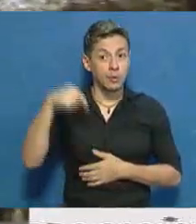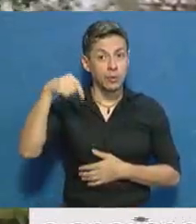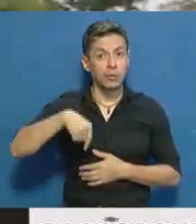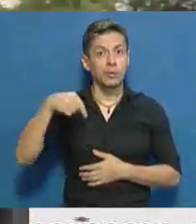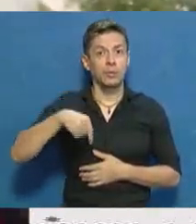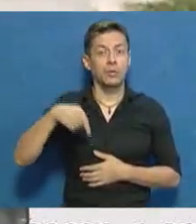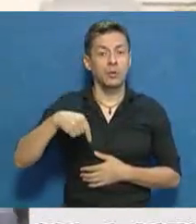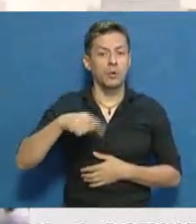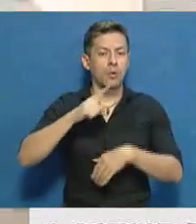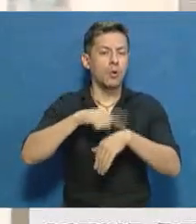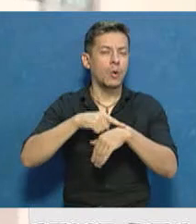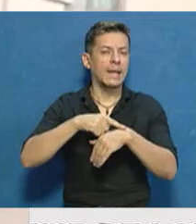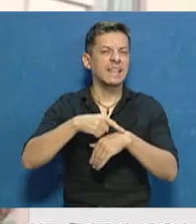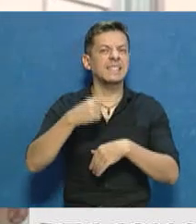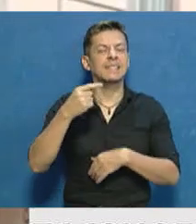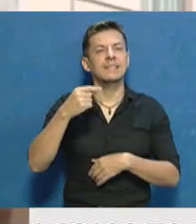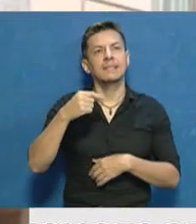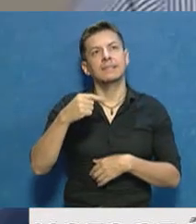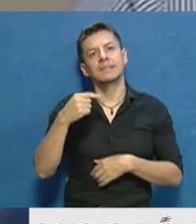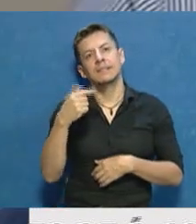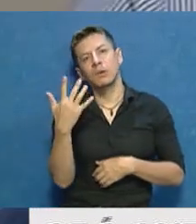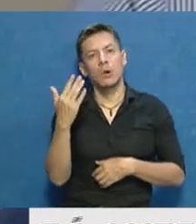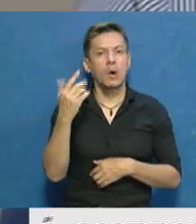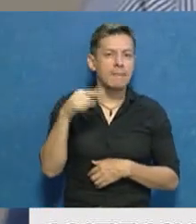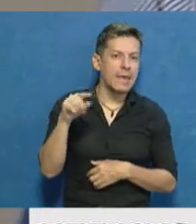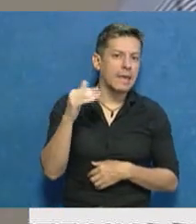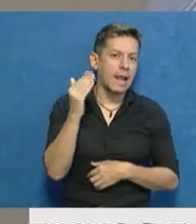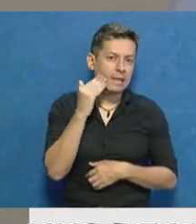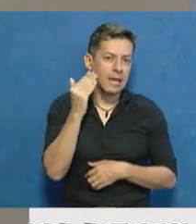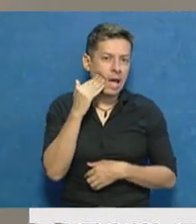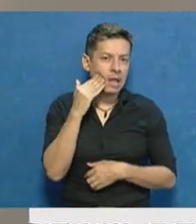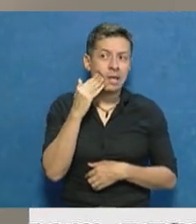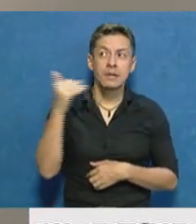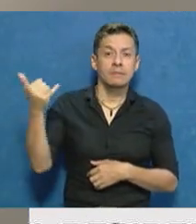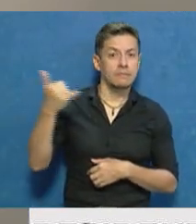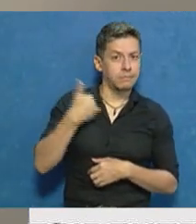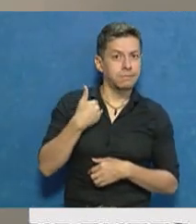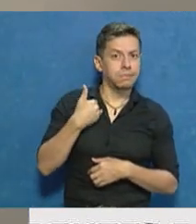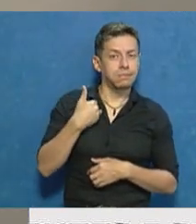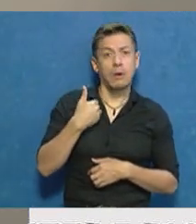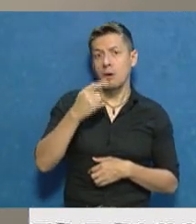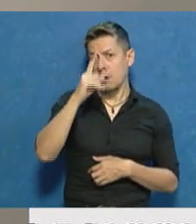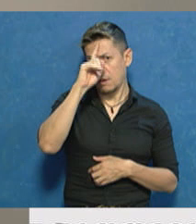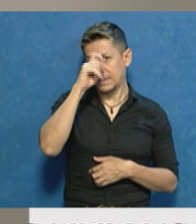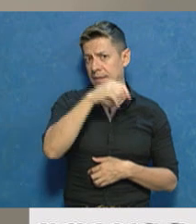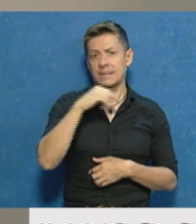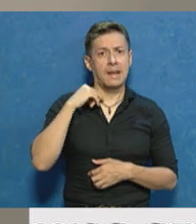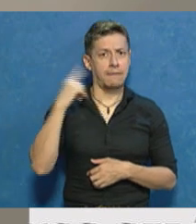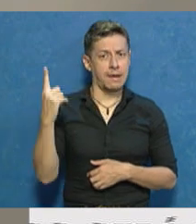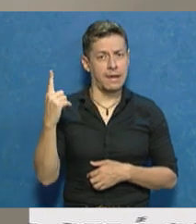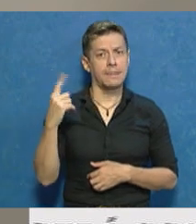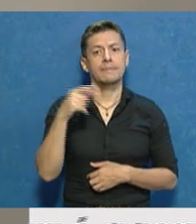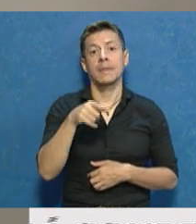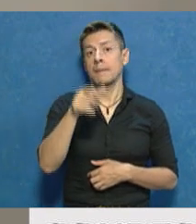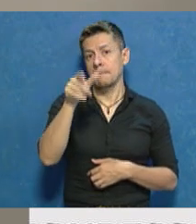las 17:30 que había consultado acá la guardia del hospital Shestakov, derivado por un